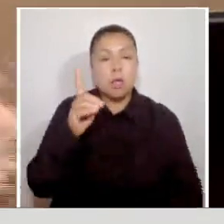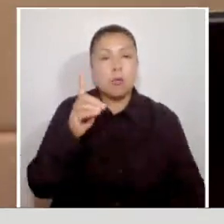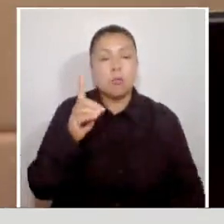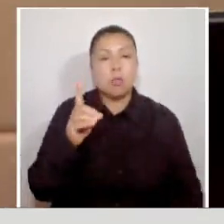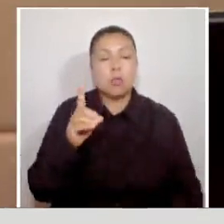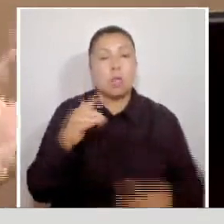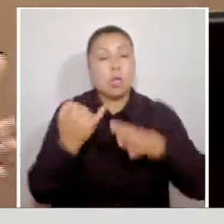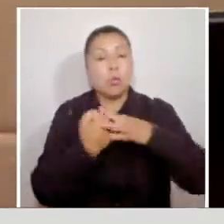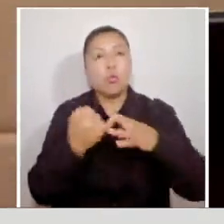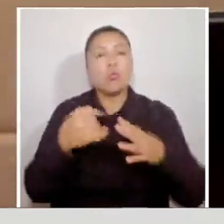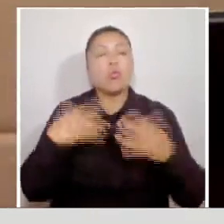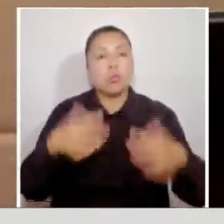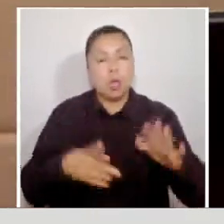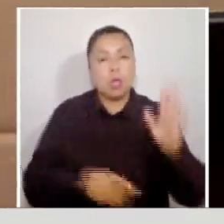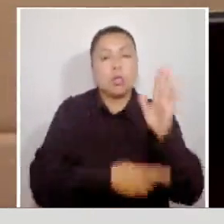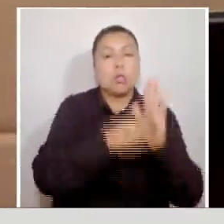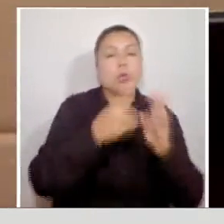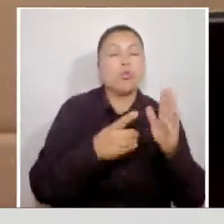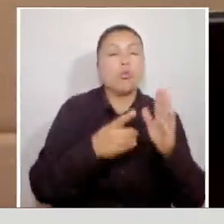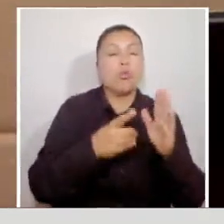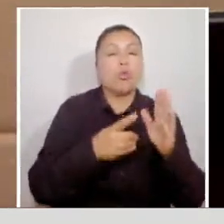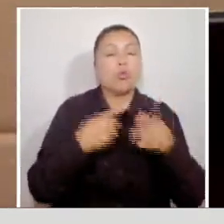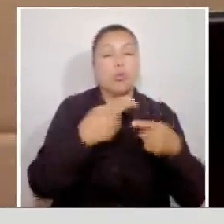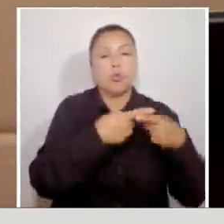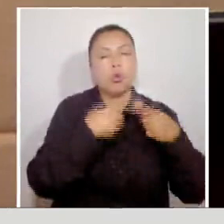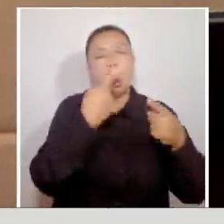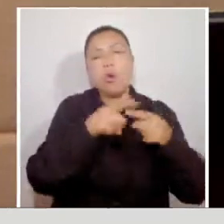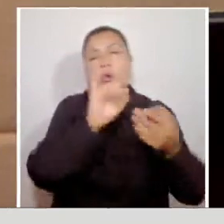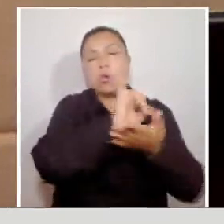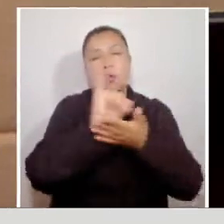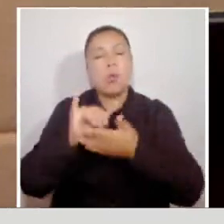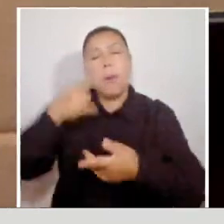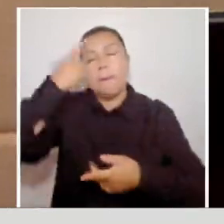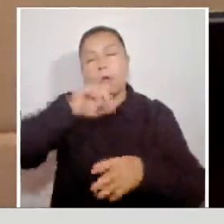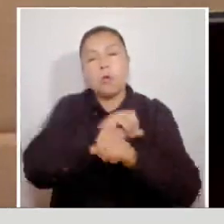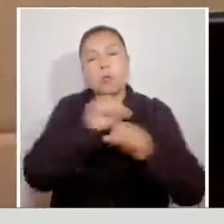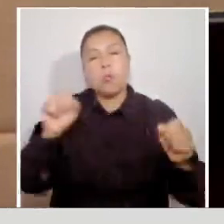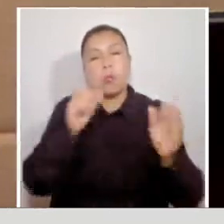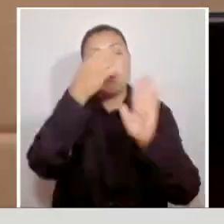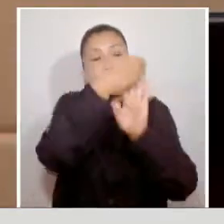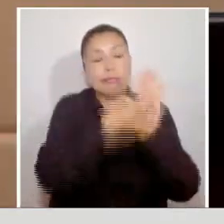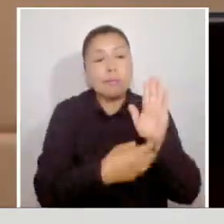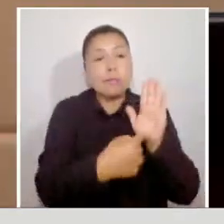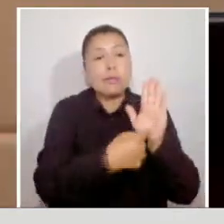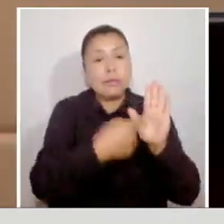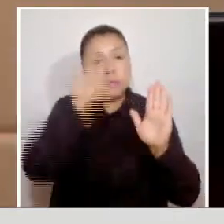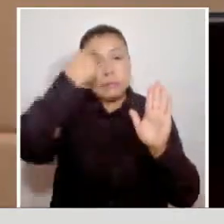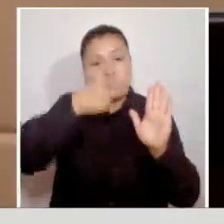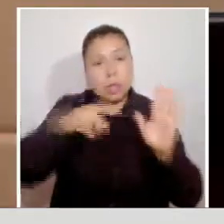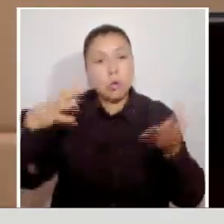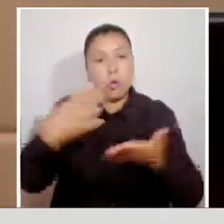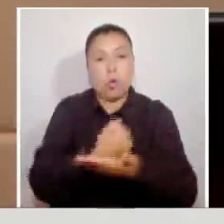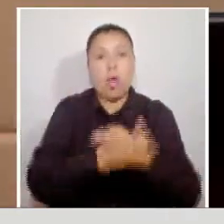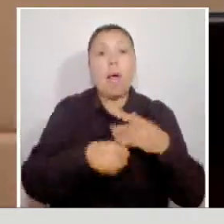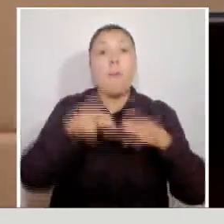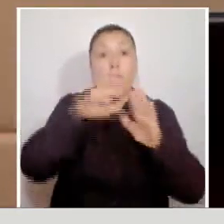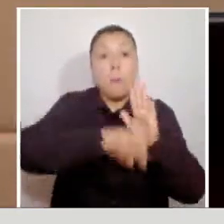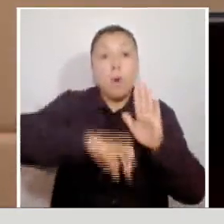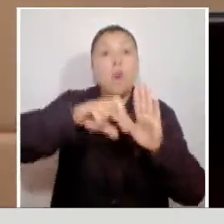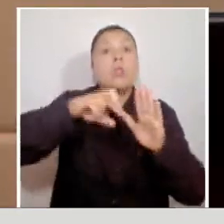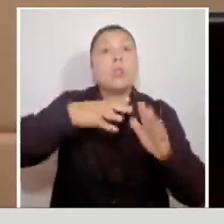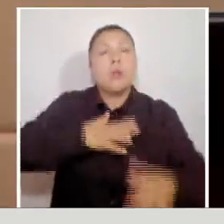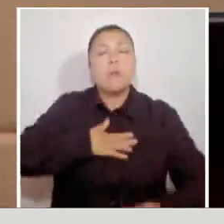pasado por desarrollo social por varios otros lugares pero no podíamos ponerlo en tabla y finalmente logramos hacer este proyecto que me llena de